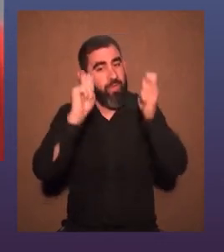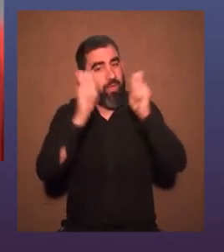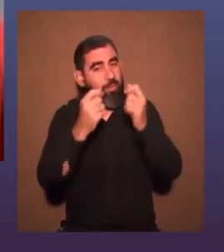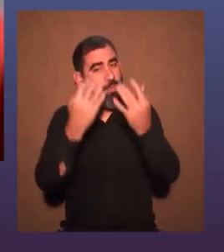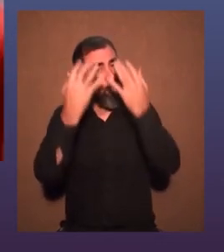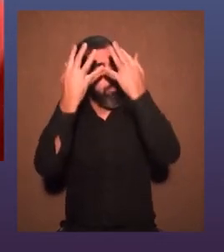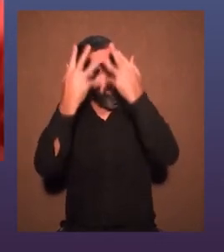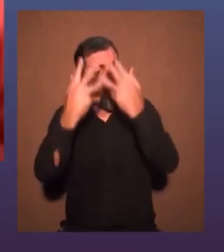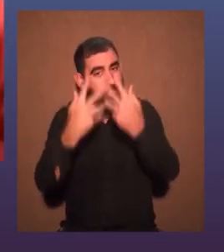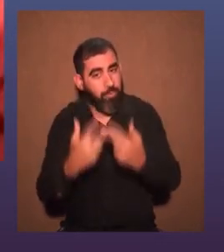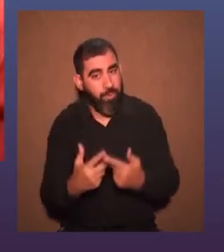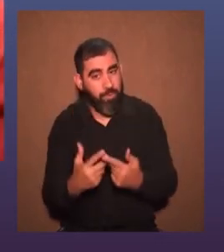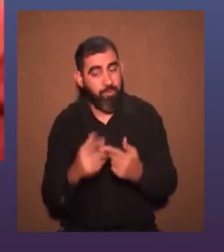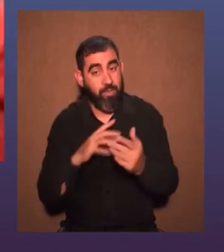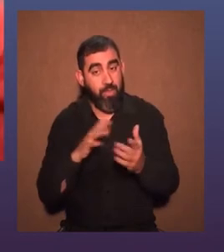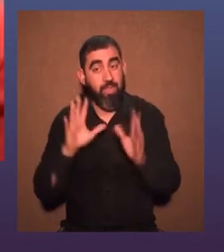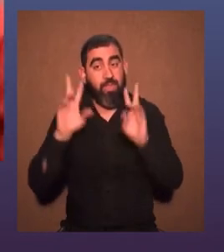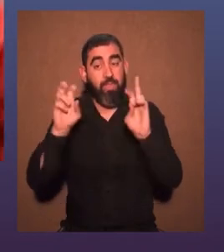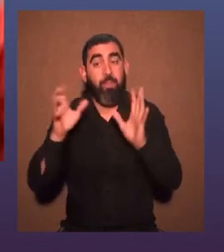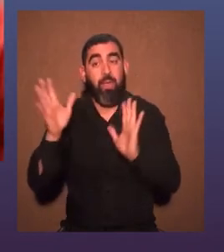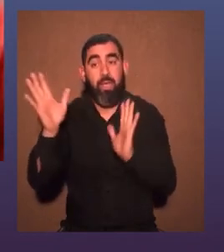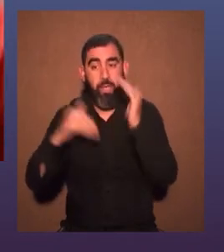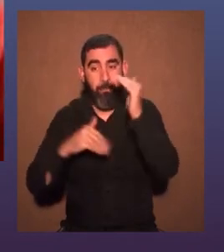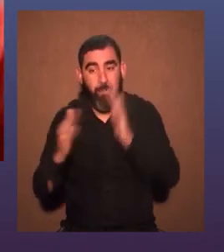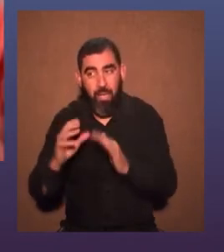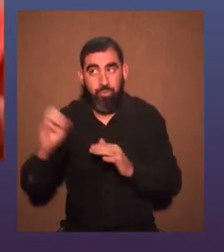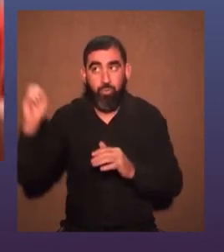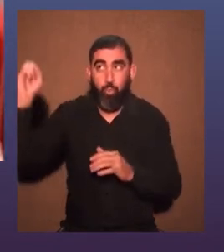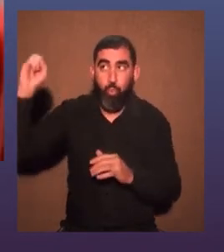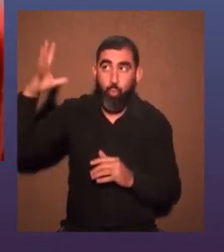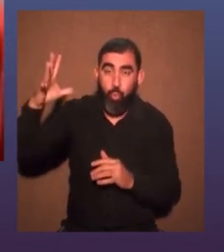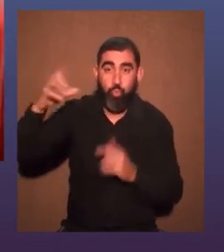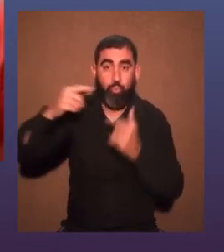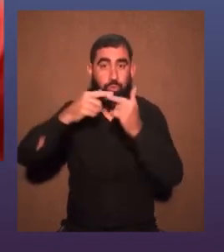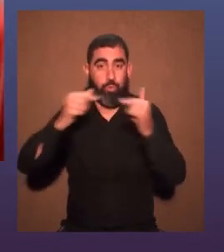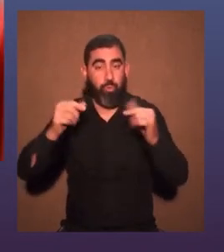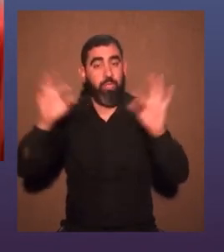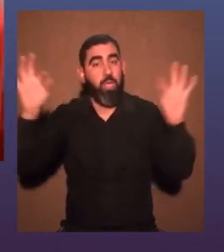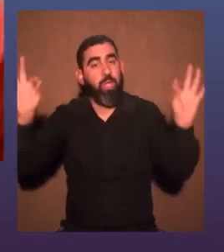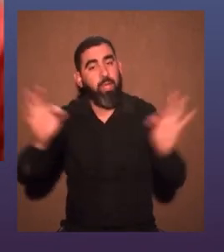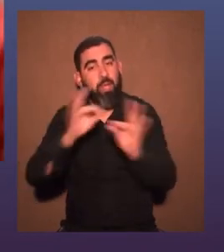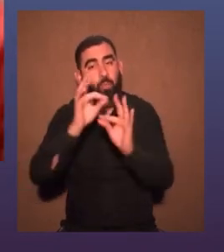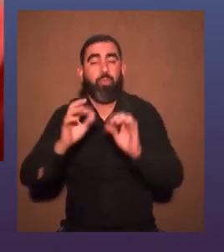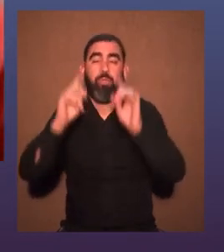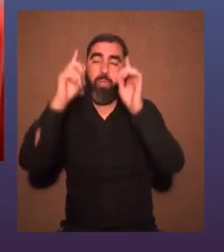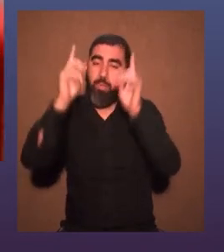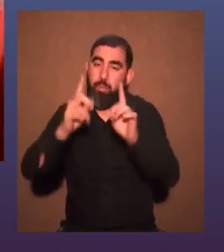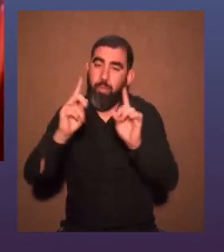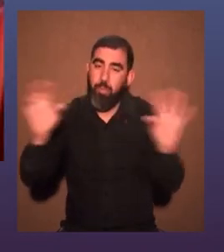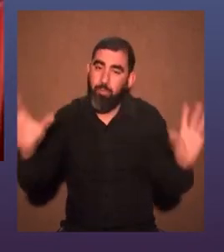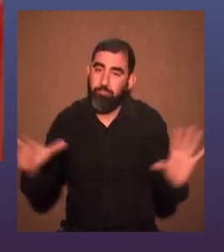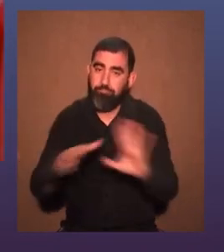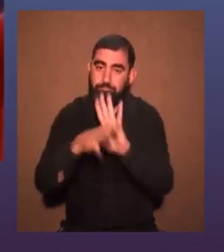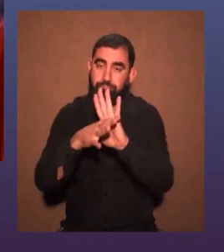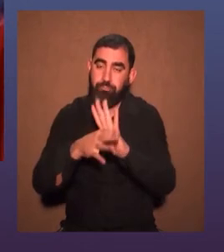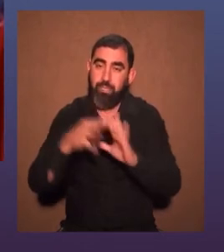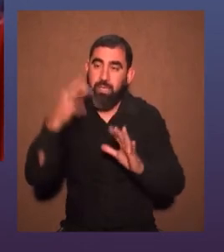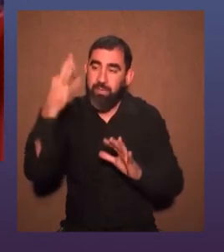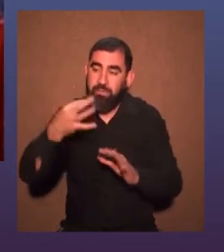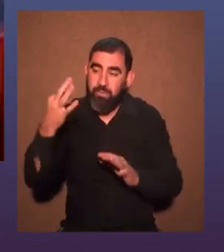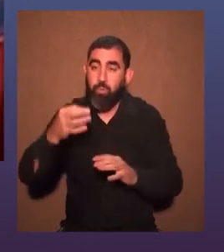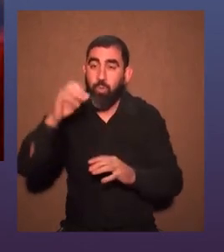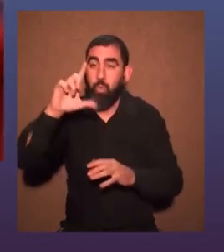transición y tiene que estar desde el espacio, la luz y los elementos. Y la música, seguramente Luciano va a trabajar hasta el